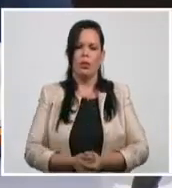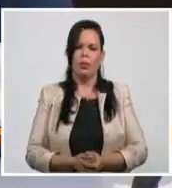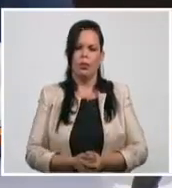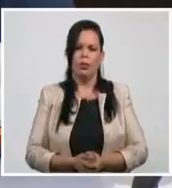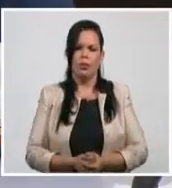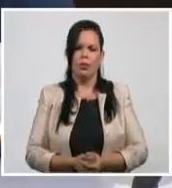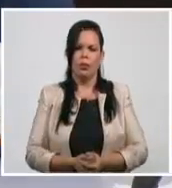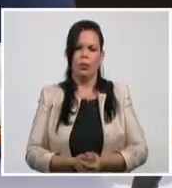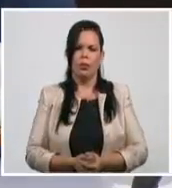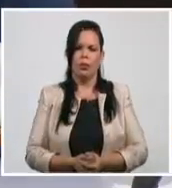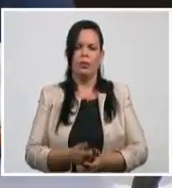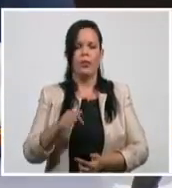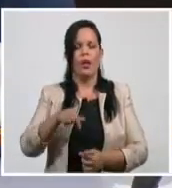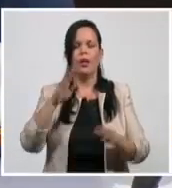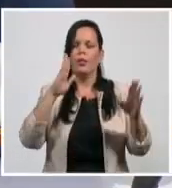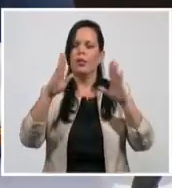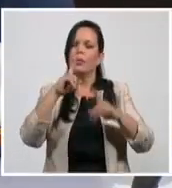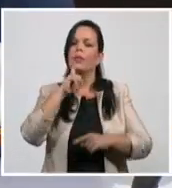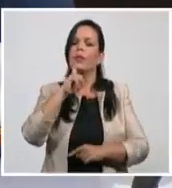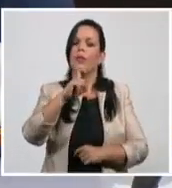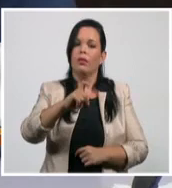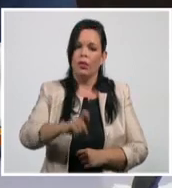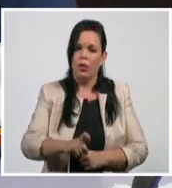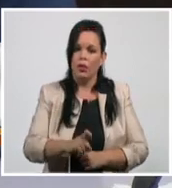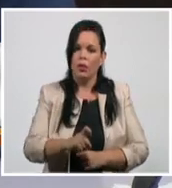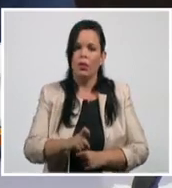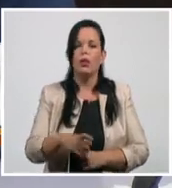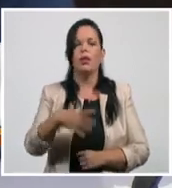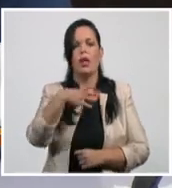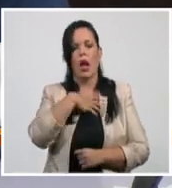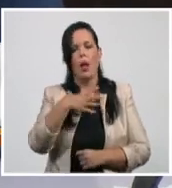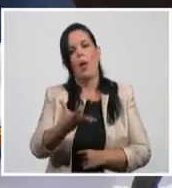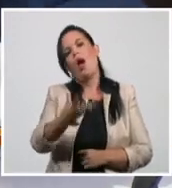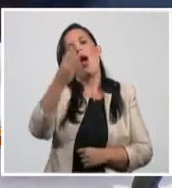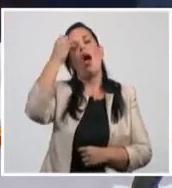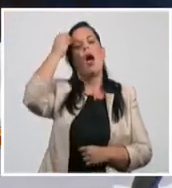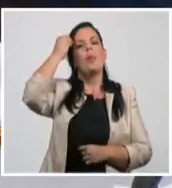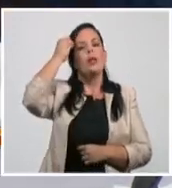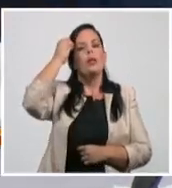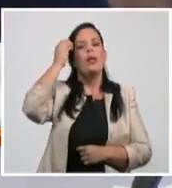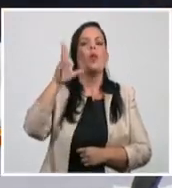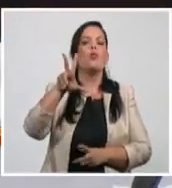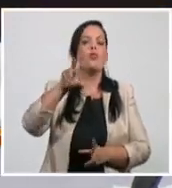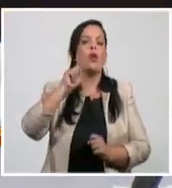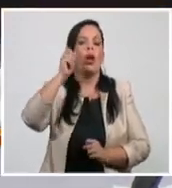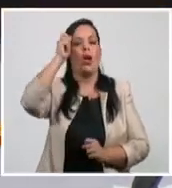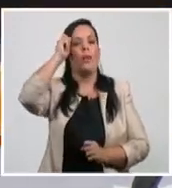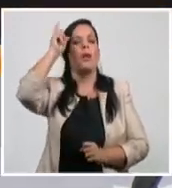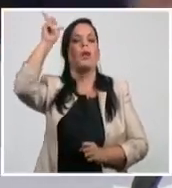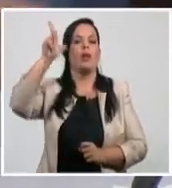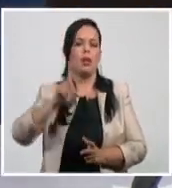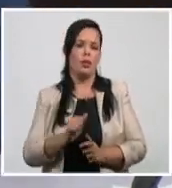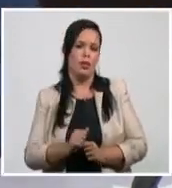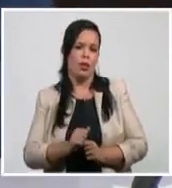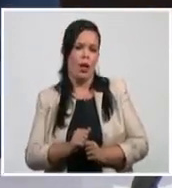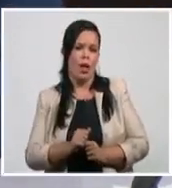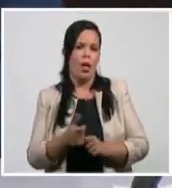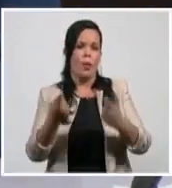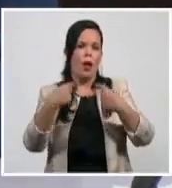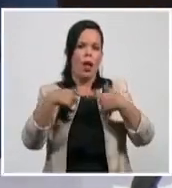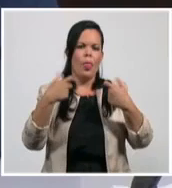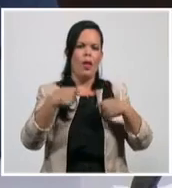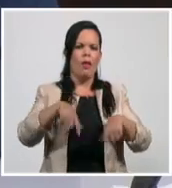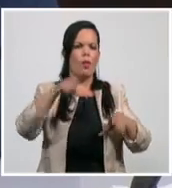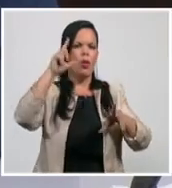nos han traído experiencia que no debemos cometer el error de engavetar o decir ya estas son parte del pasado.